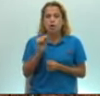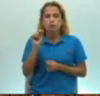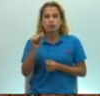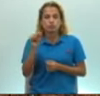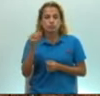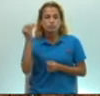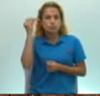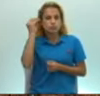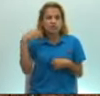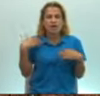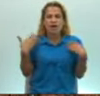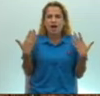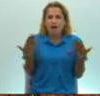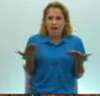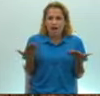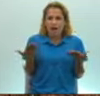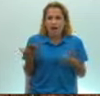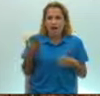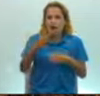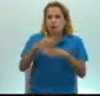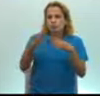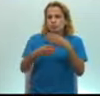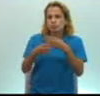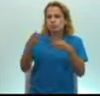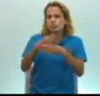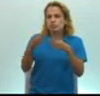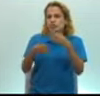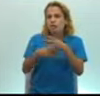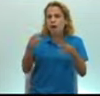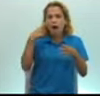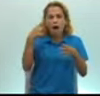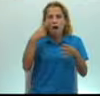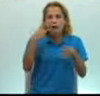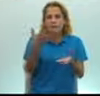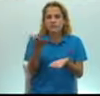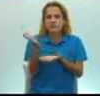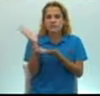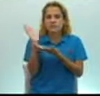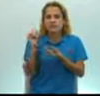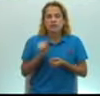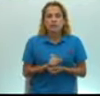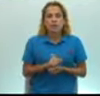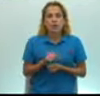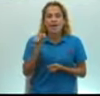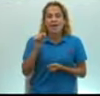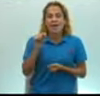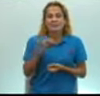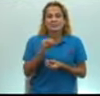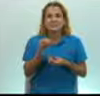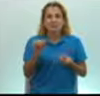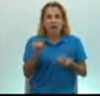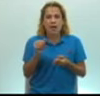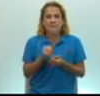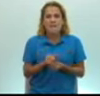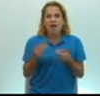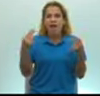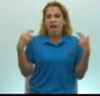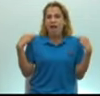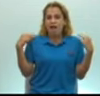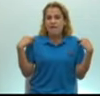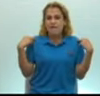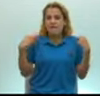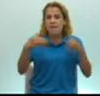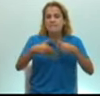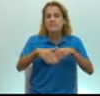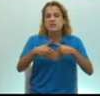que a mí sí me gustaría que ustedes tuvieran en cuenta es toda esa labor constructiva. Ya estamos viendo algunas imágenes que lo ilustran. Octavio se convierte además en